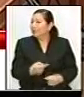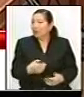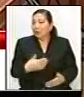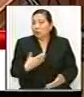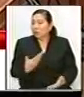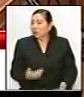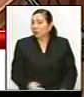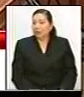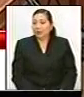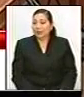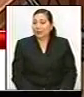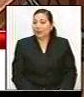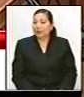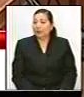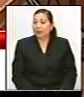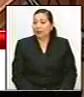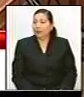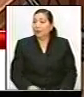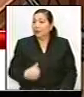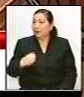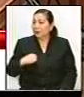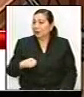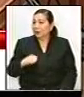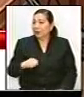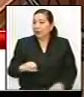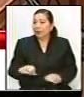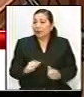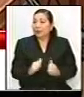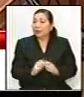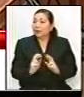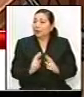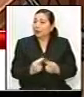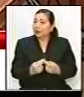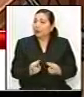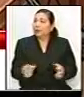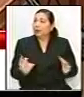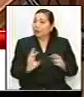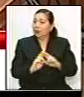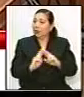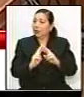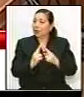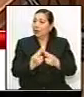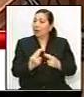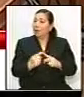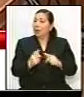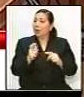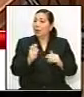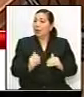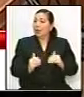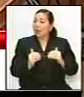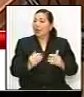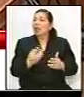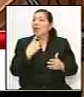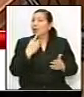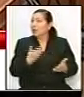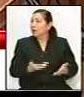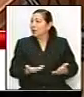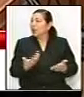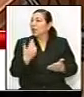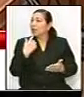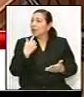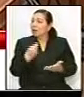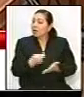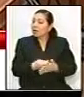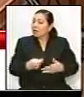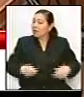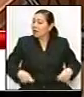puede hacer. Entonces la autoridad municipal también hace convocatorias, reuniones, pero el adulto mayor, ¿quién lo lleva? ¿Quién corre con